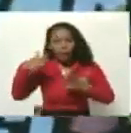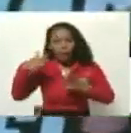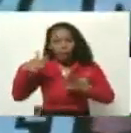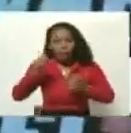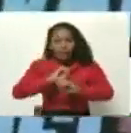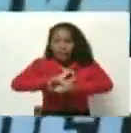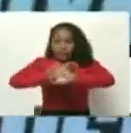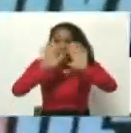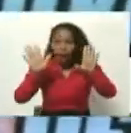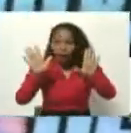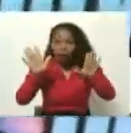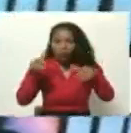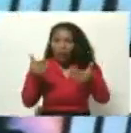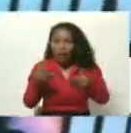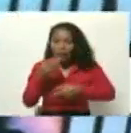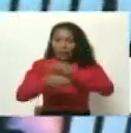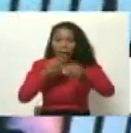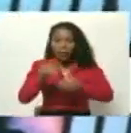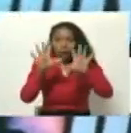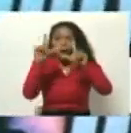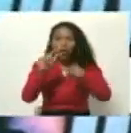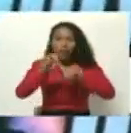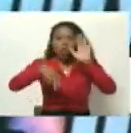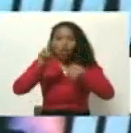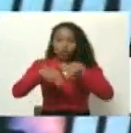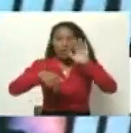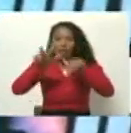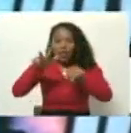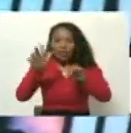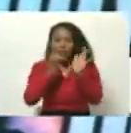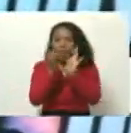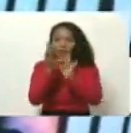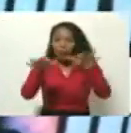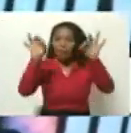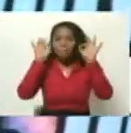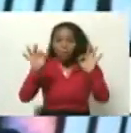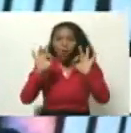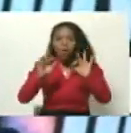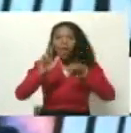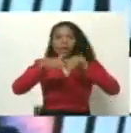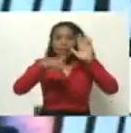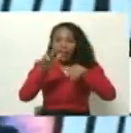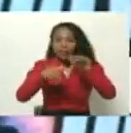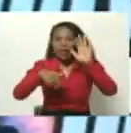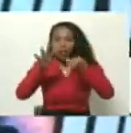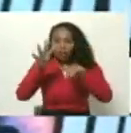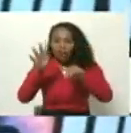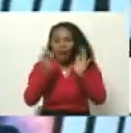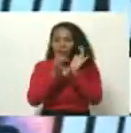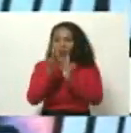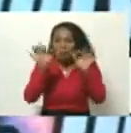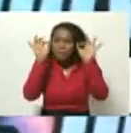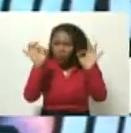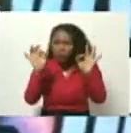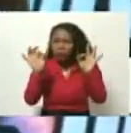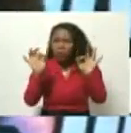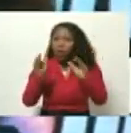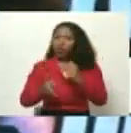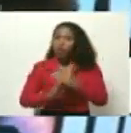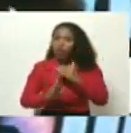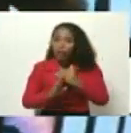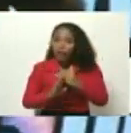definitoria que se dio el 11, el 12, el 13 de abril específicamente, 13 y 14 de abril, todavía